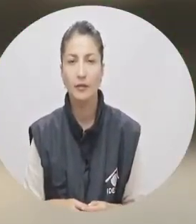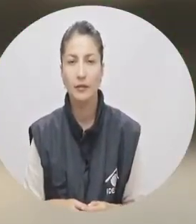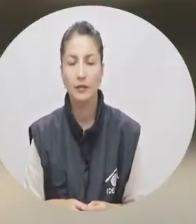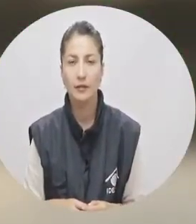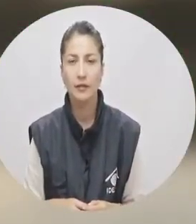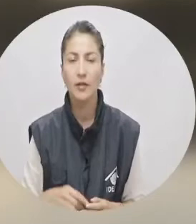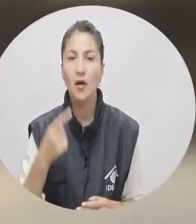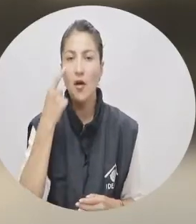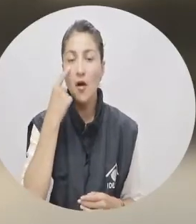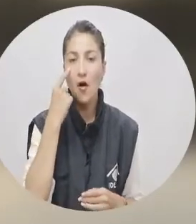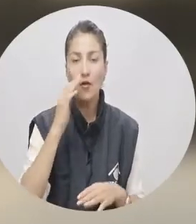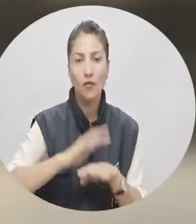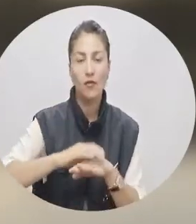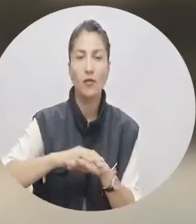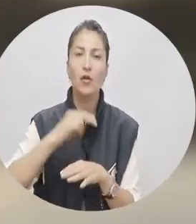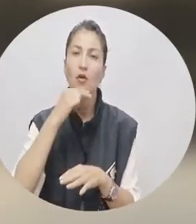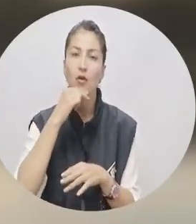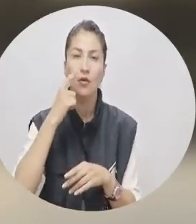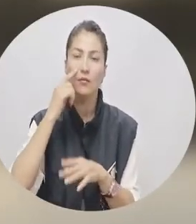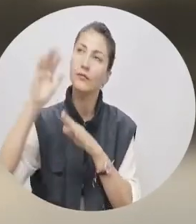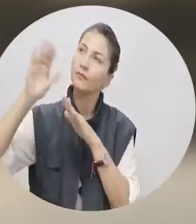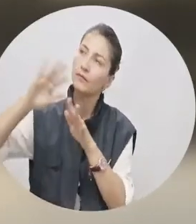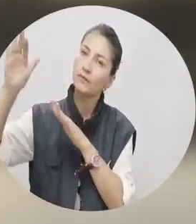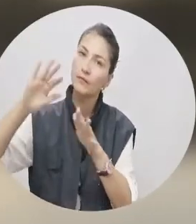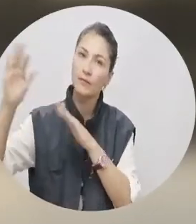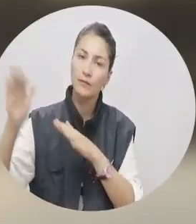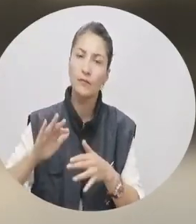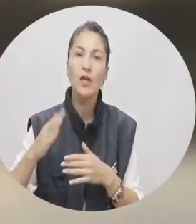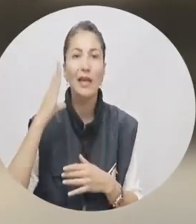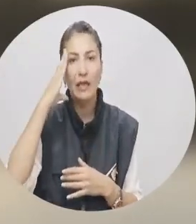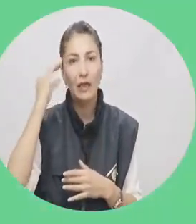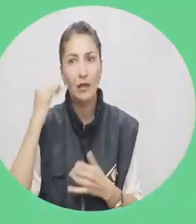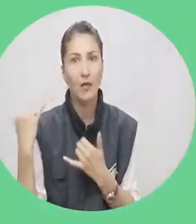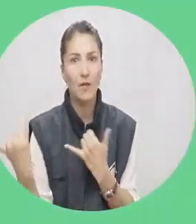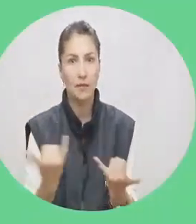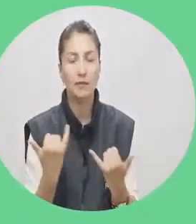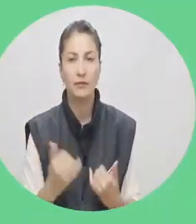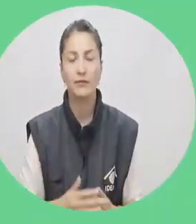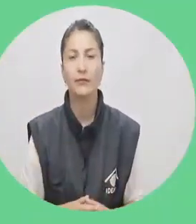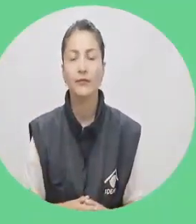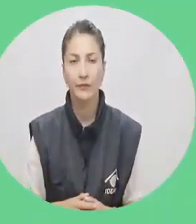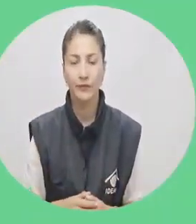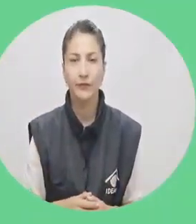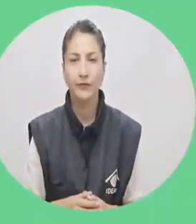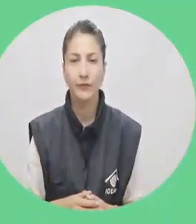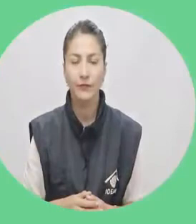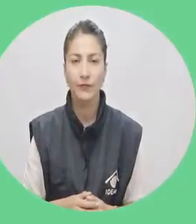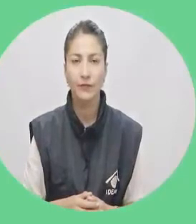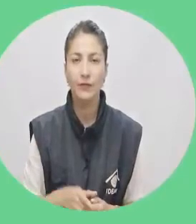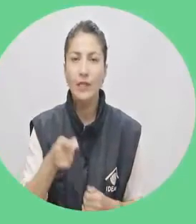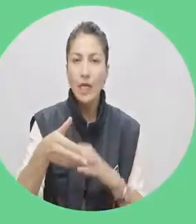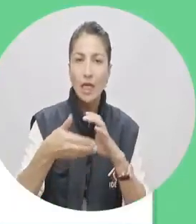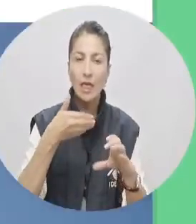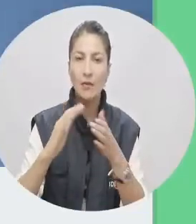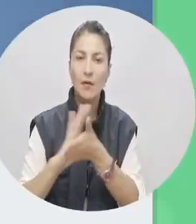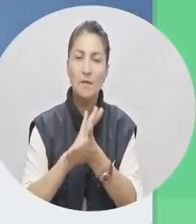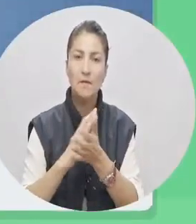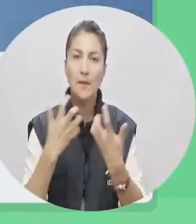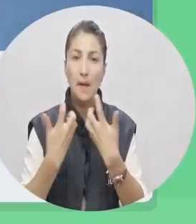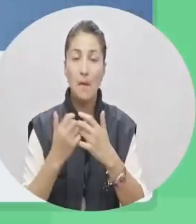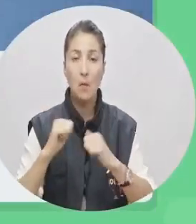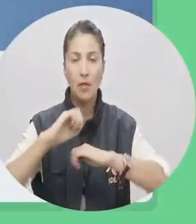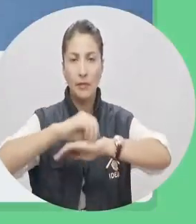y sigue la alerta roja por derrumbes en salento quindío para mayor información sobre el